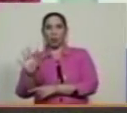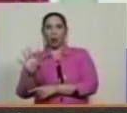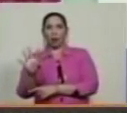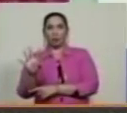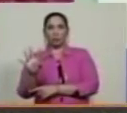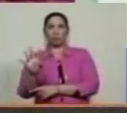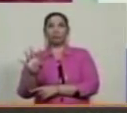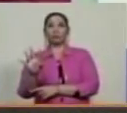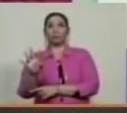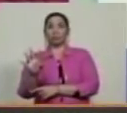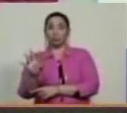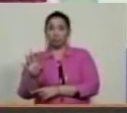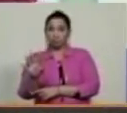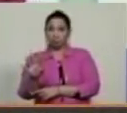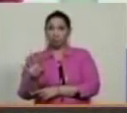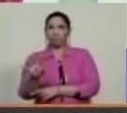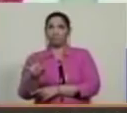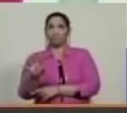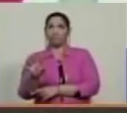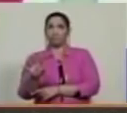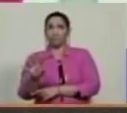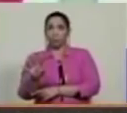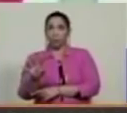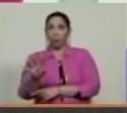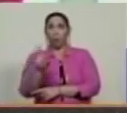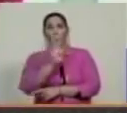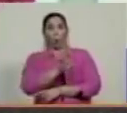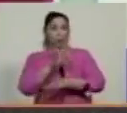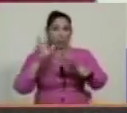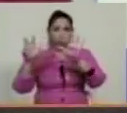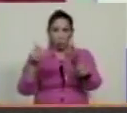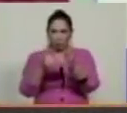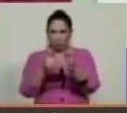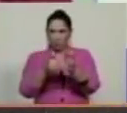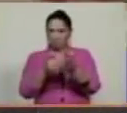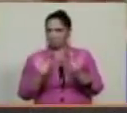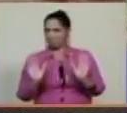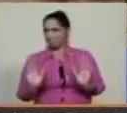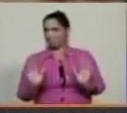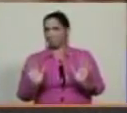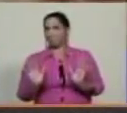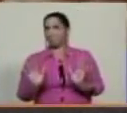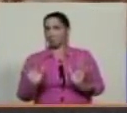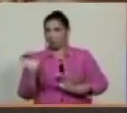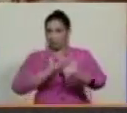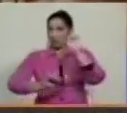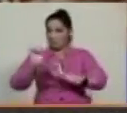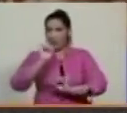47 mil 634 38. Está redondeando. 48 mil. Aristóbulo, vale. Yo defiendo a Aristóbulo, yo defiendo a mi hermano.